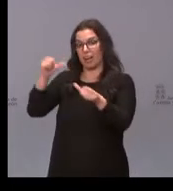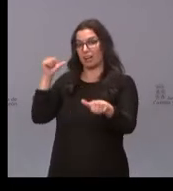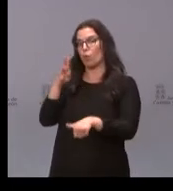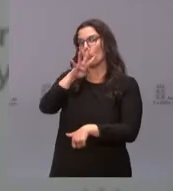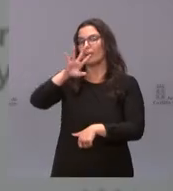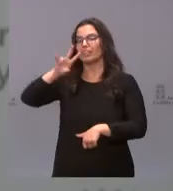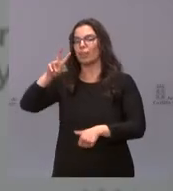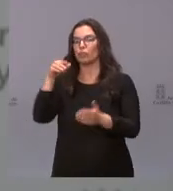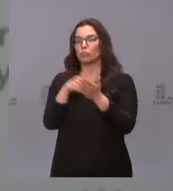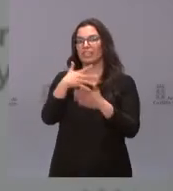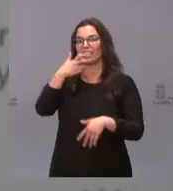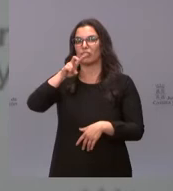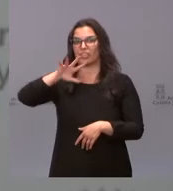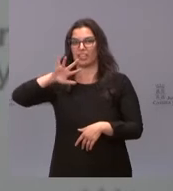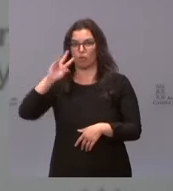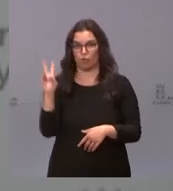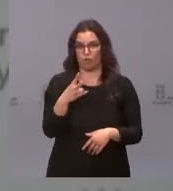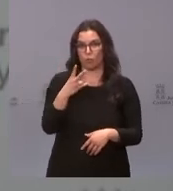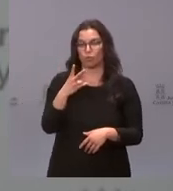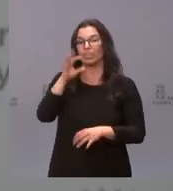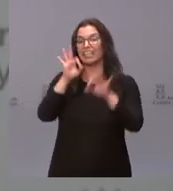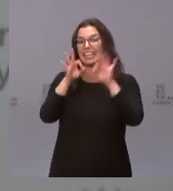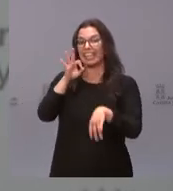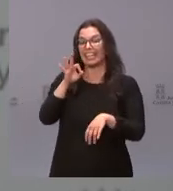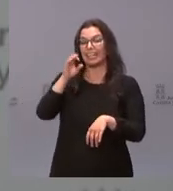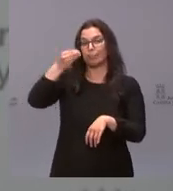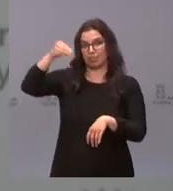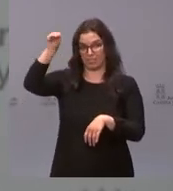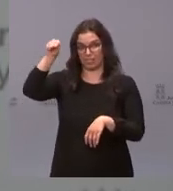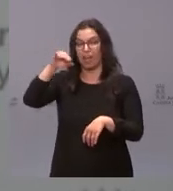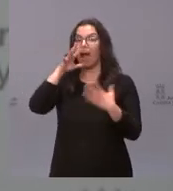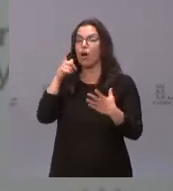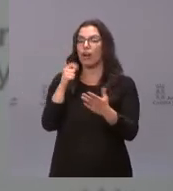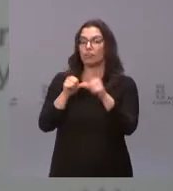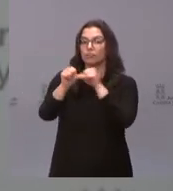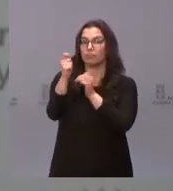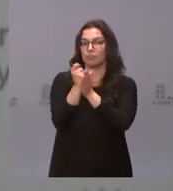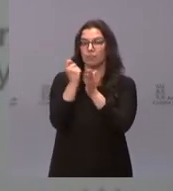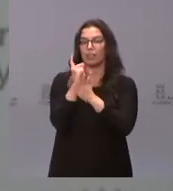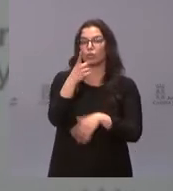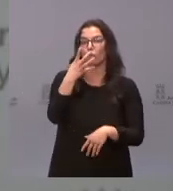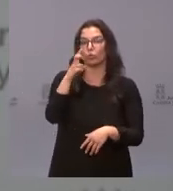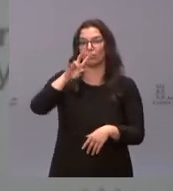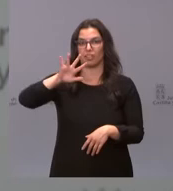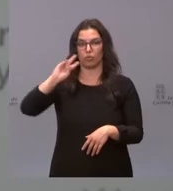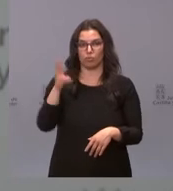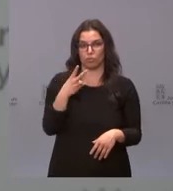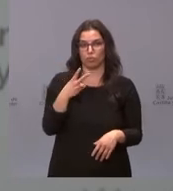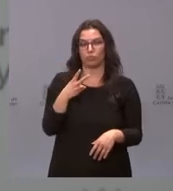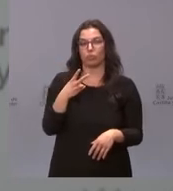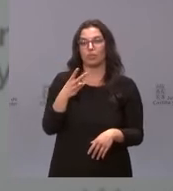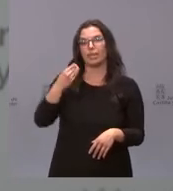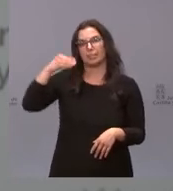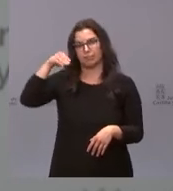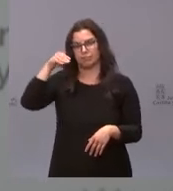525 euros más intereses y ahora pagará solamente 425 euros más los